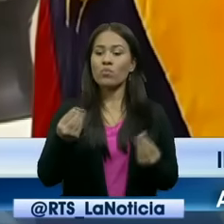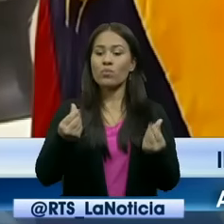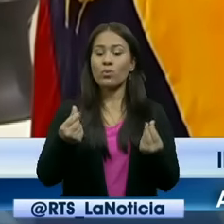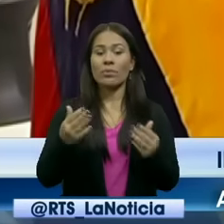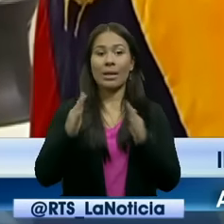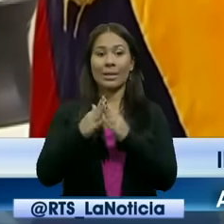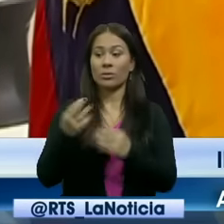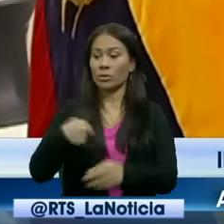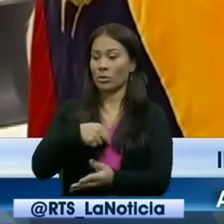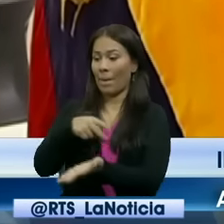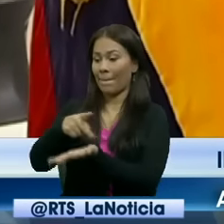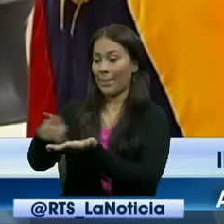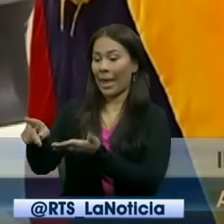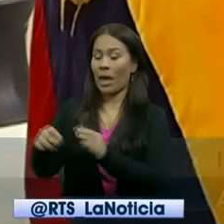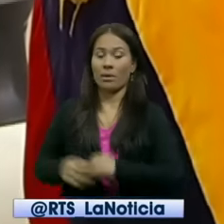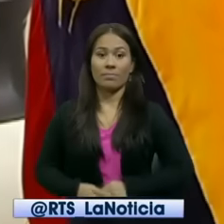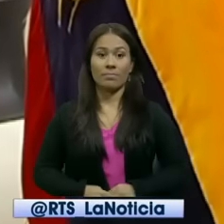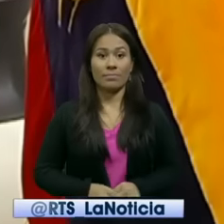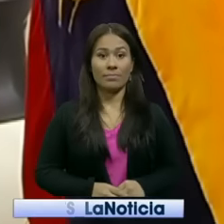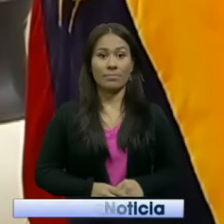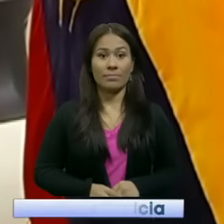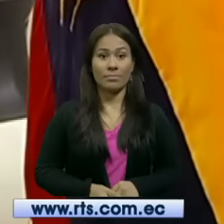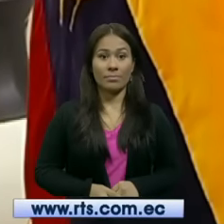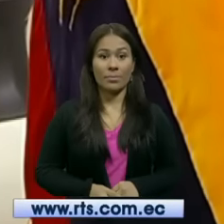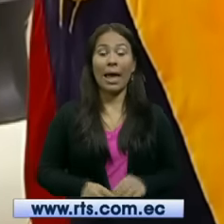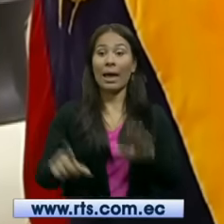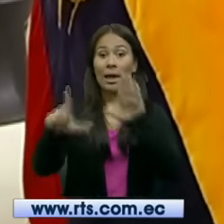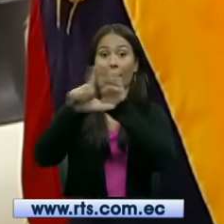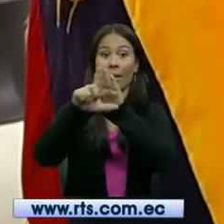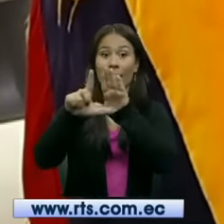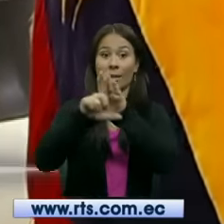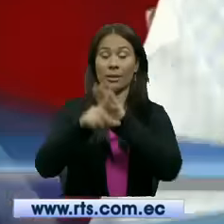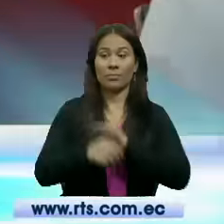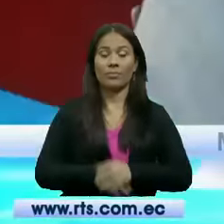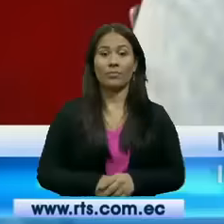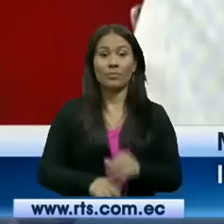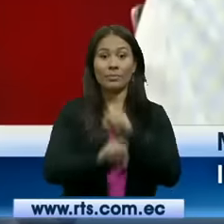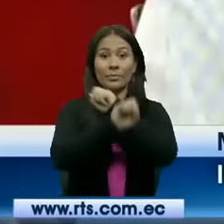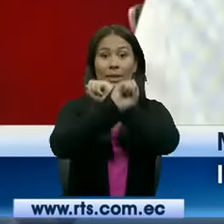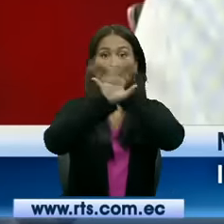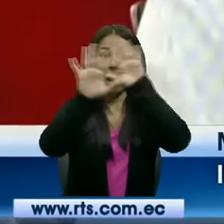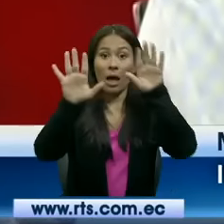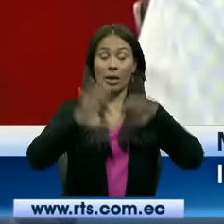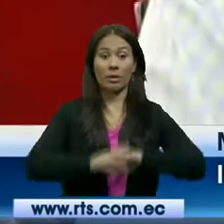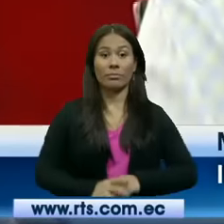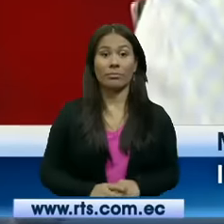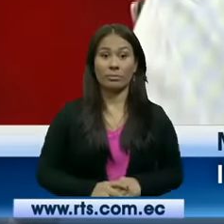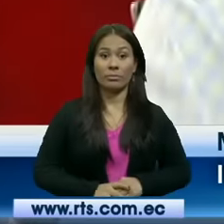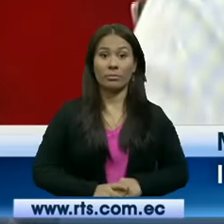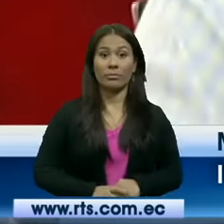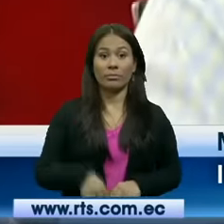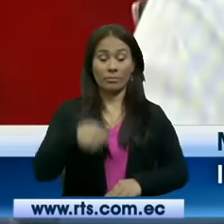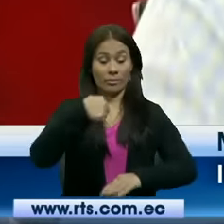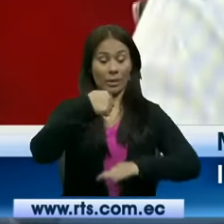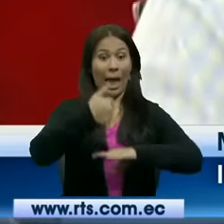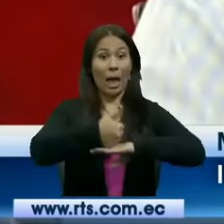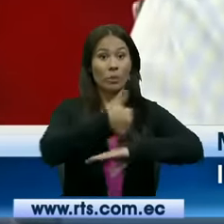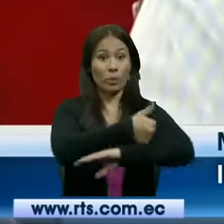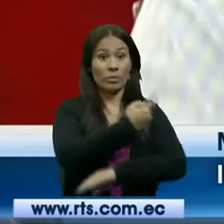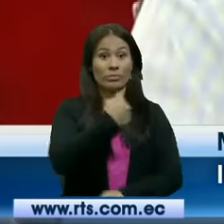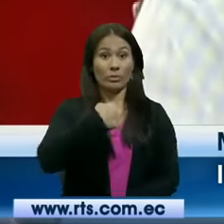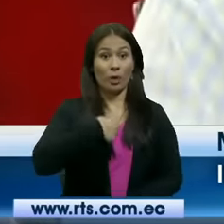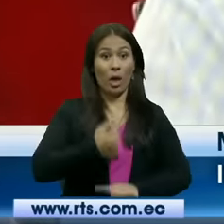pagar nosotros la diferencia. Más aún, la ley es clara y precisa. Si las autoridades